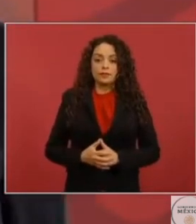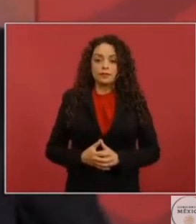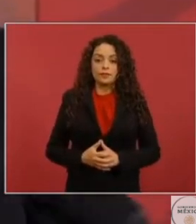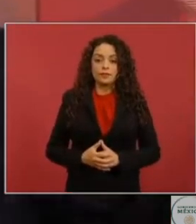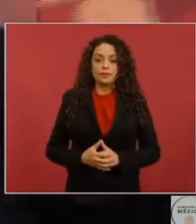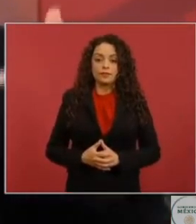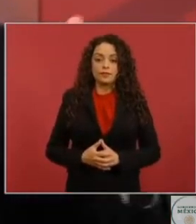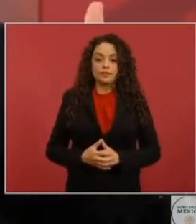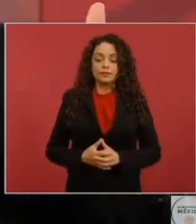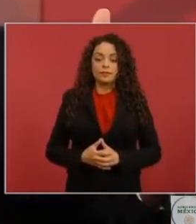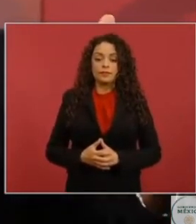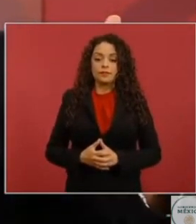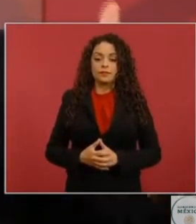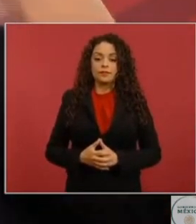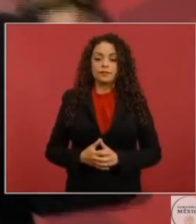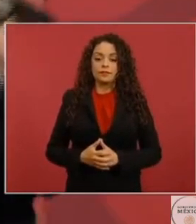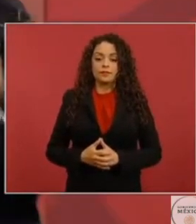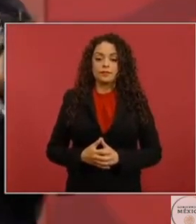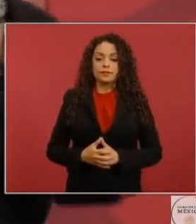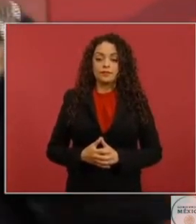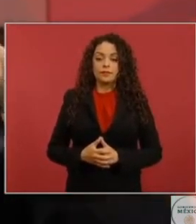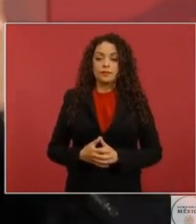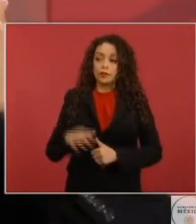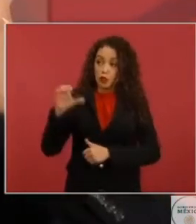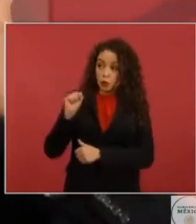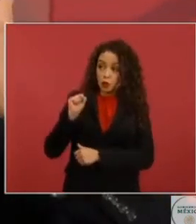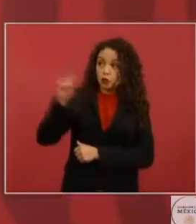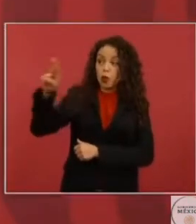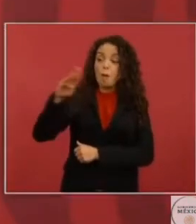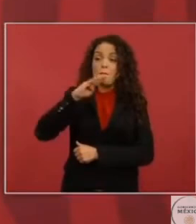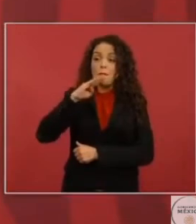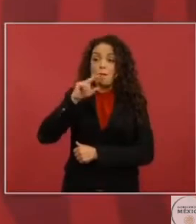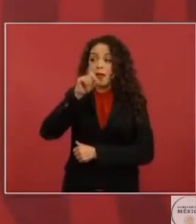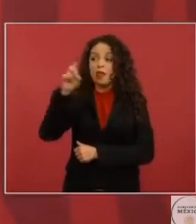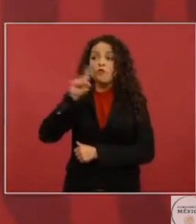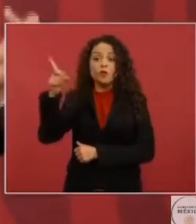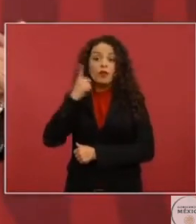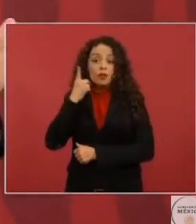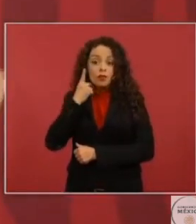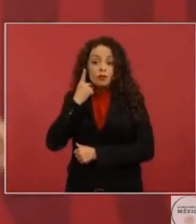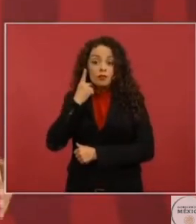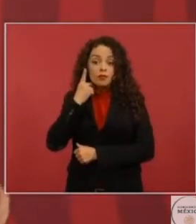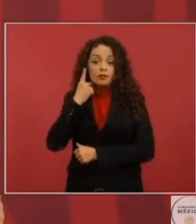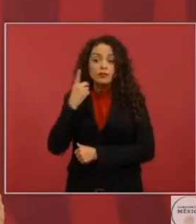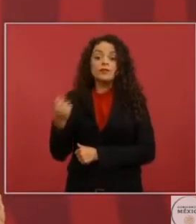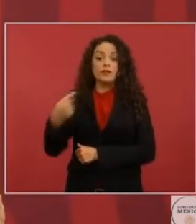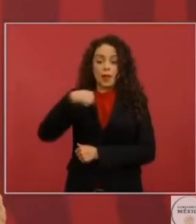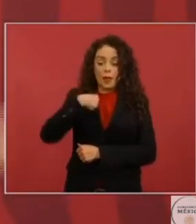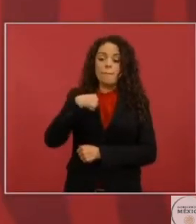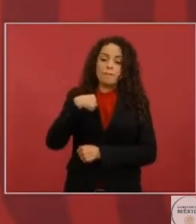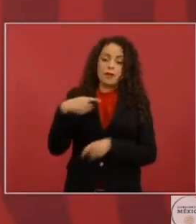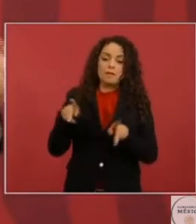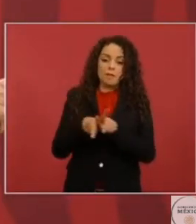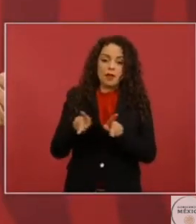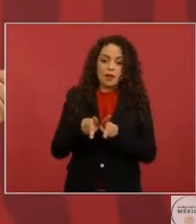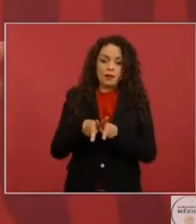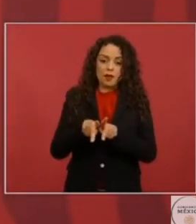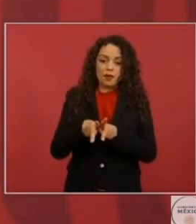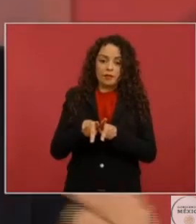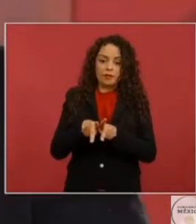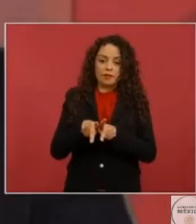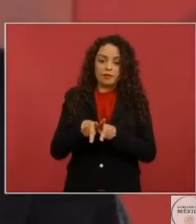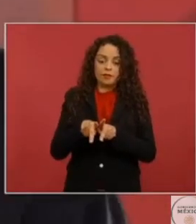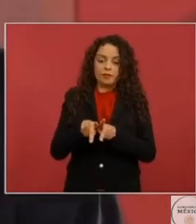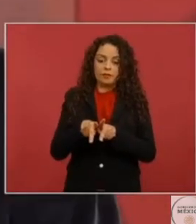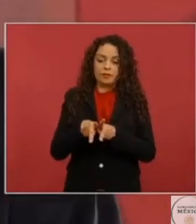O sea, la mamá de ella es mi prima. La mamá.